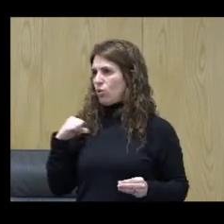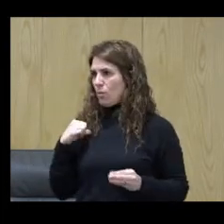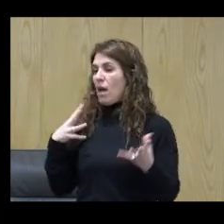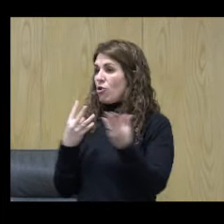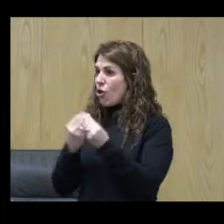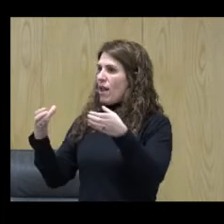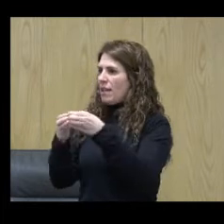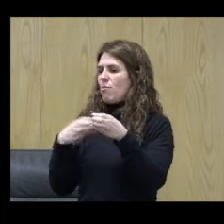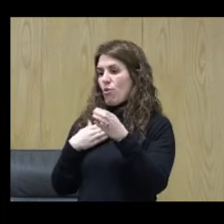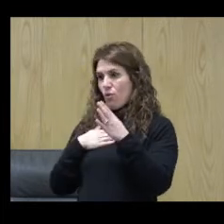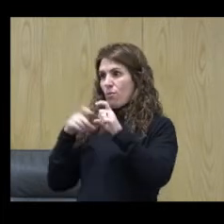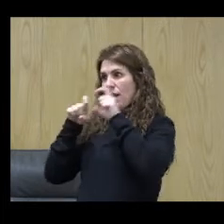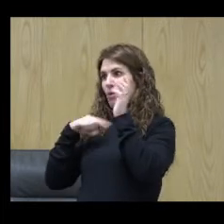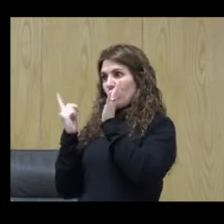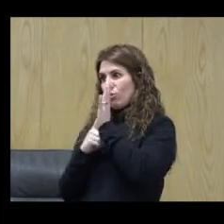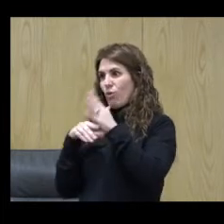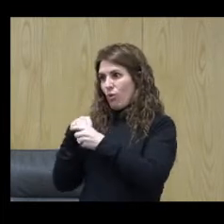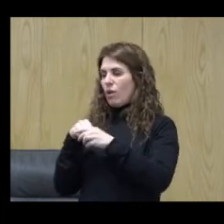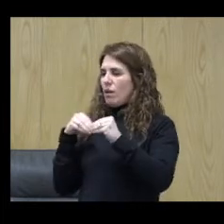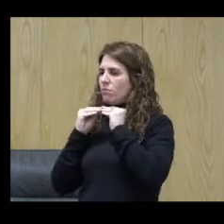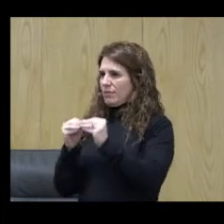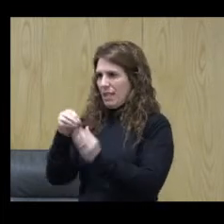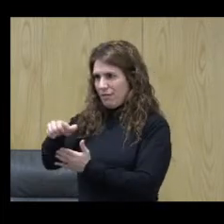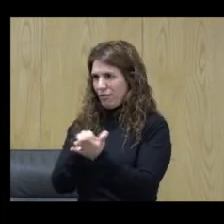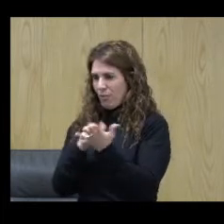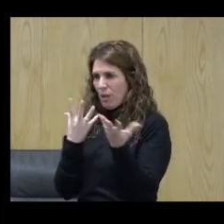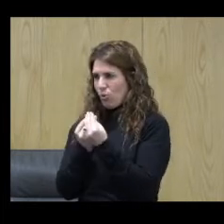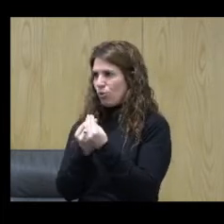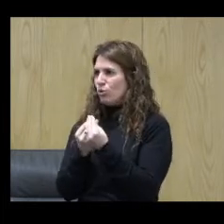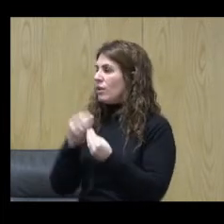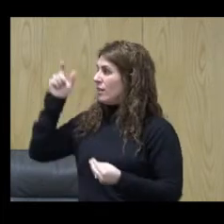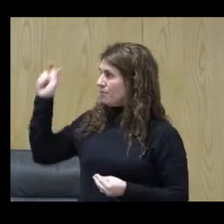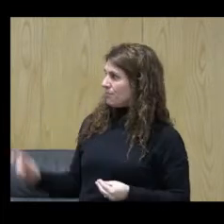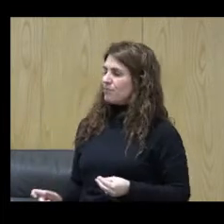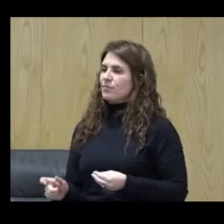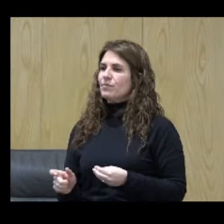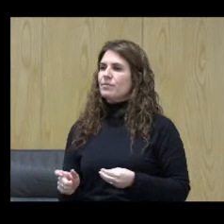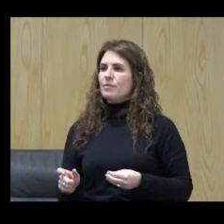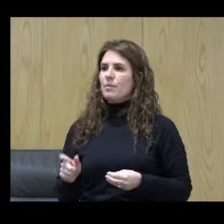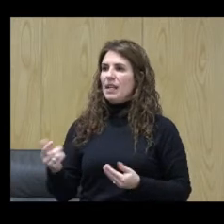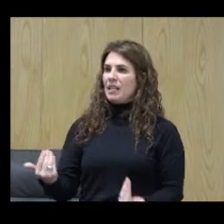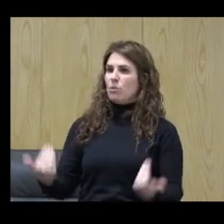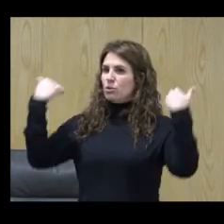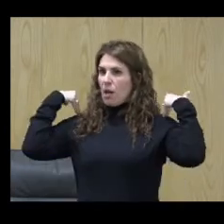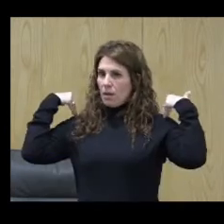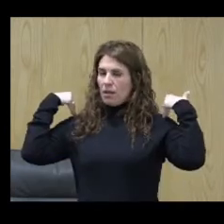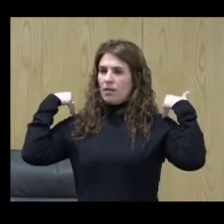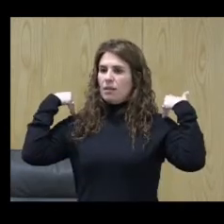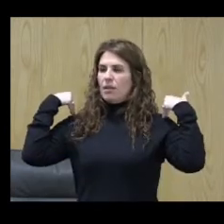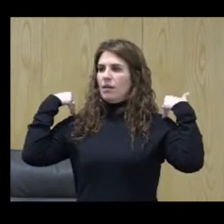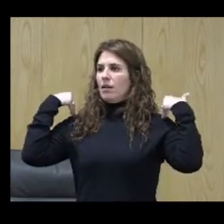elaborado, hemos elaborado este informe. Decir de José Antonio León que es el responsable y